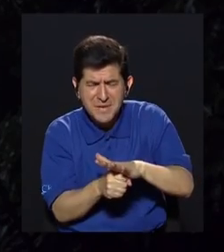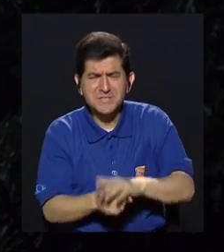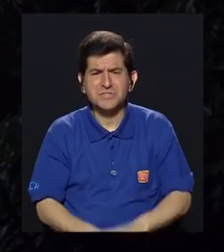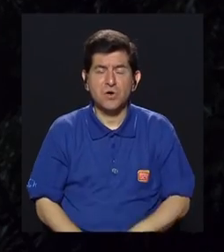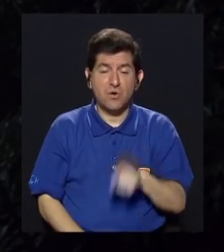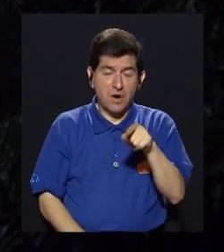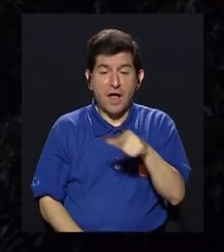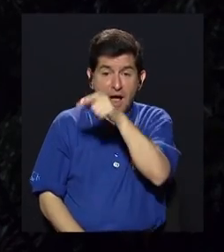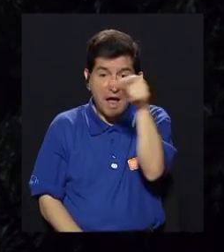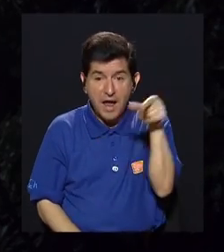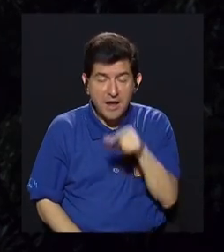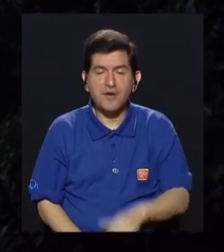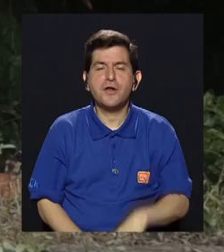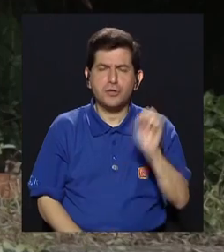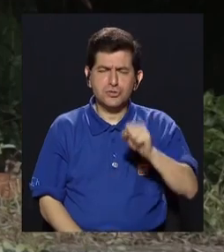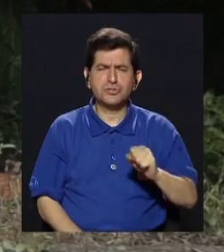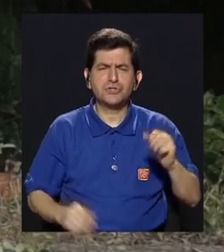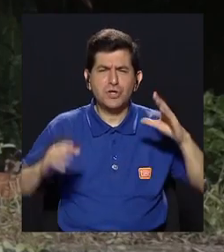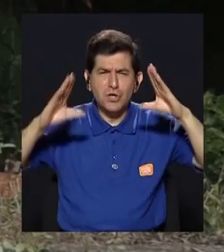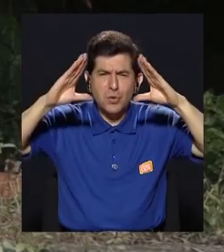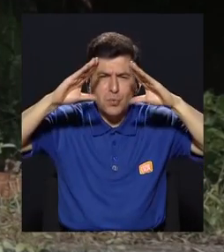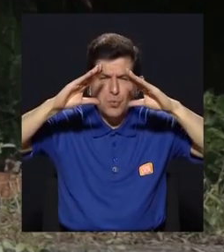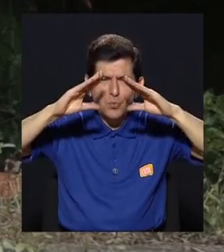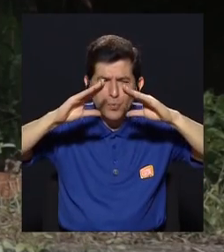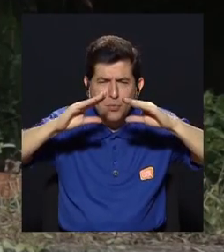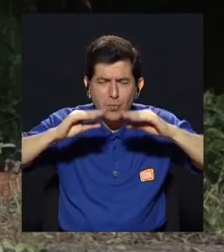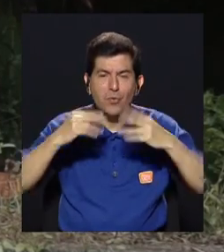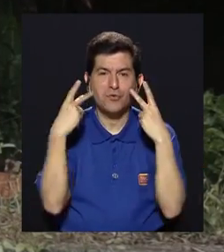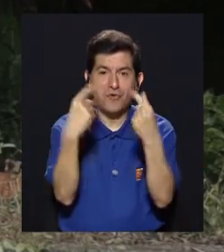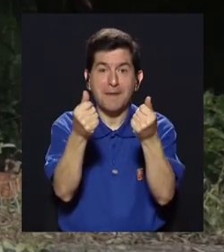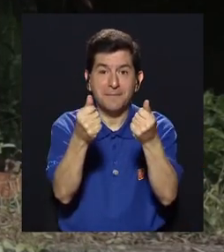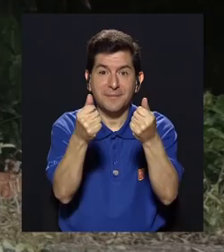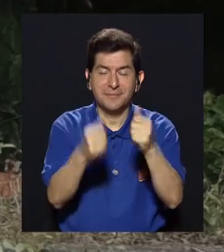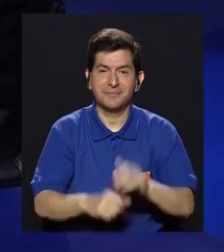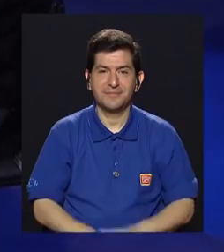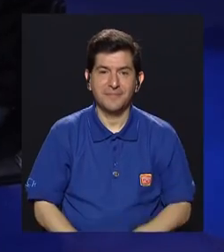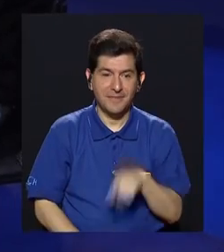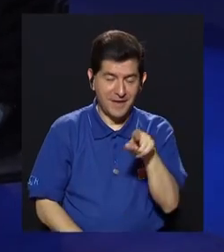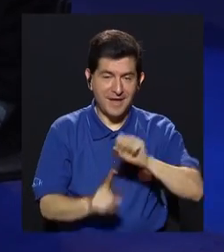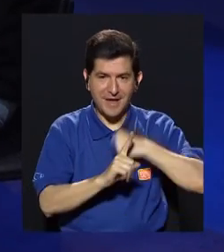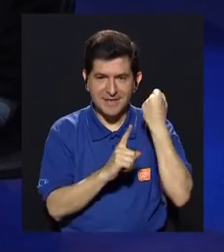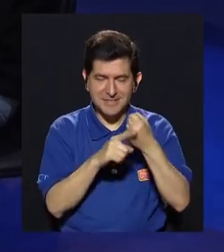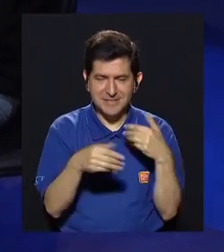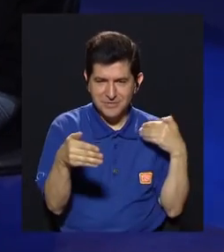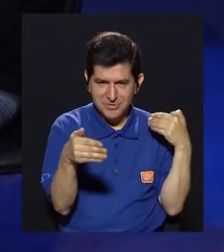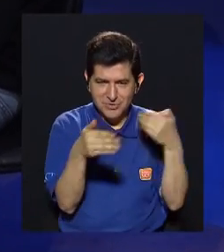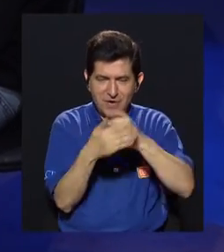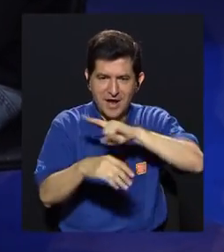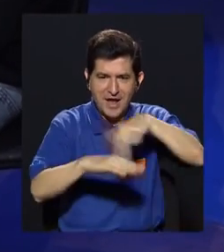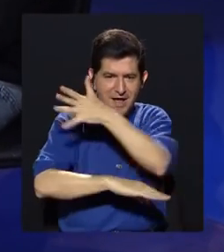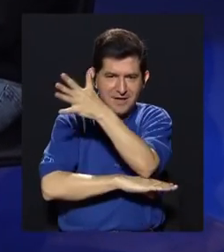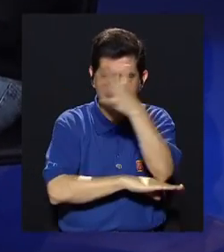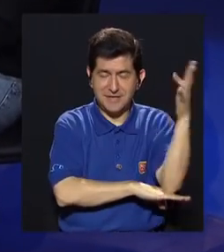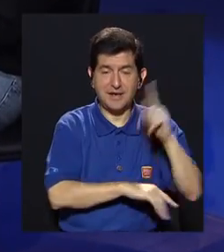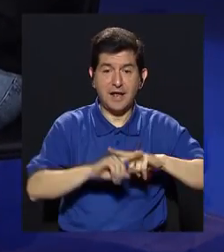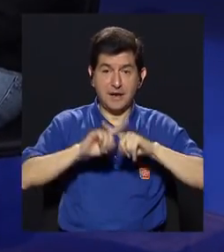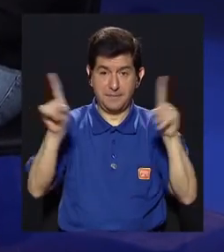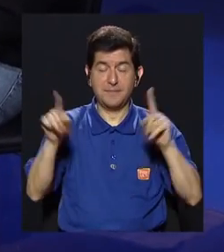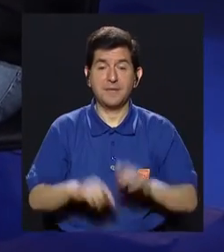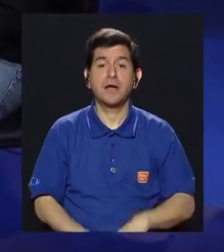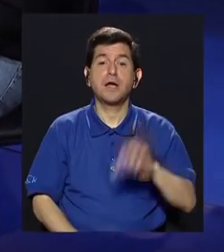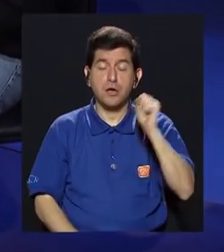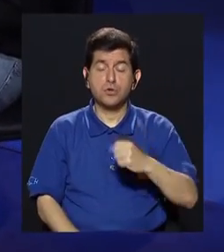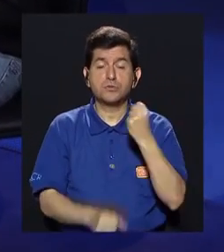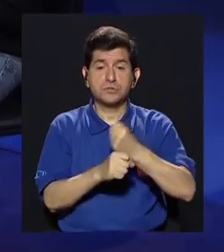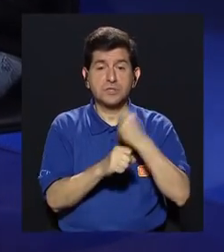río verdad crea sombras oscurece muy rápido entonces es ese es el acercamiento a la naturaleza pero